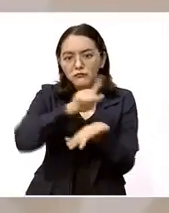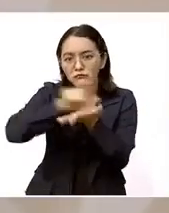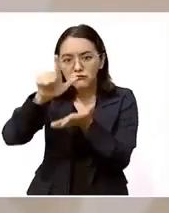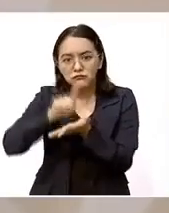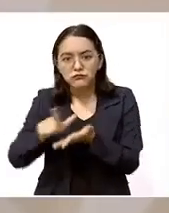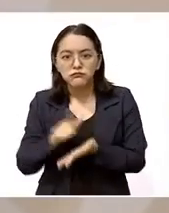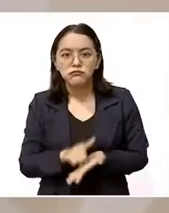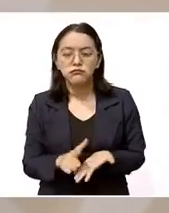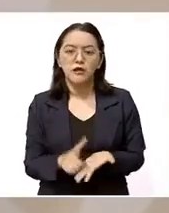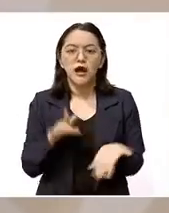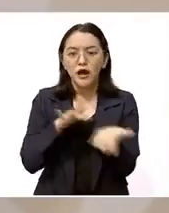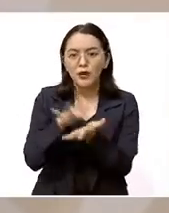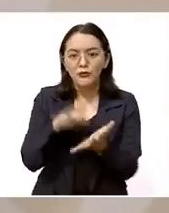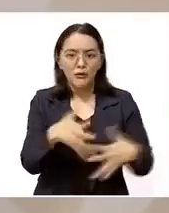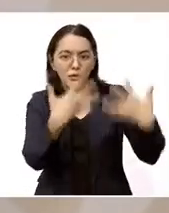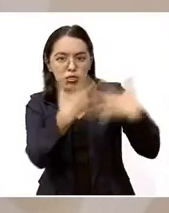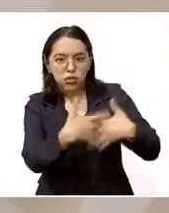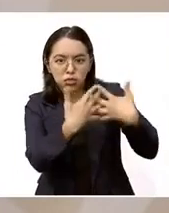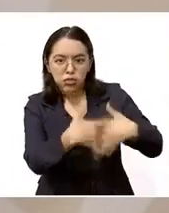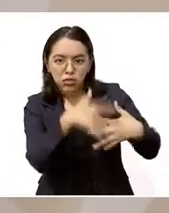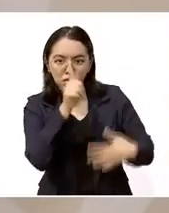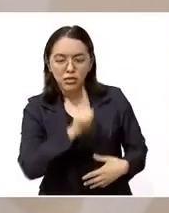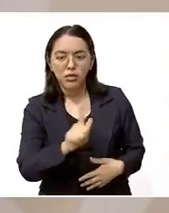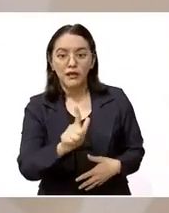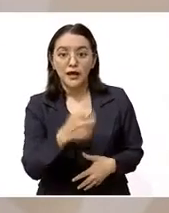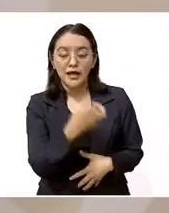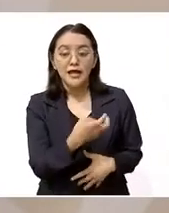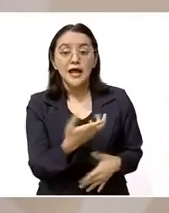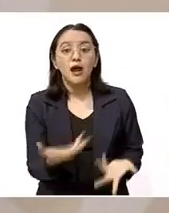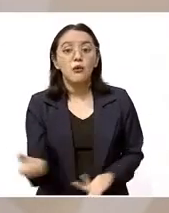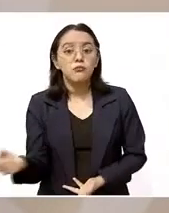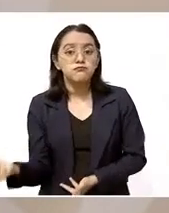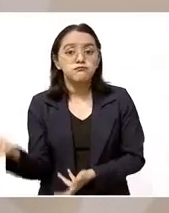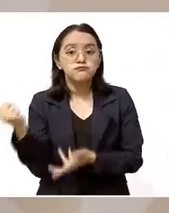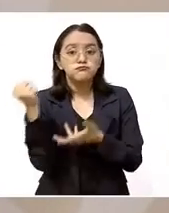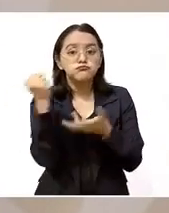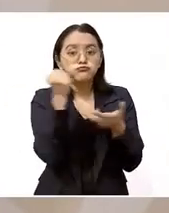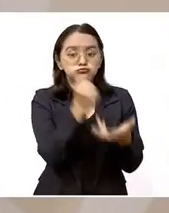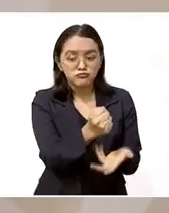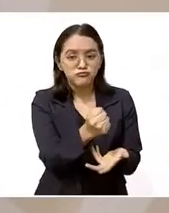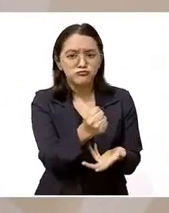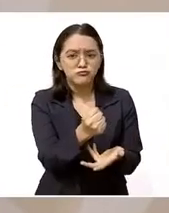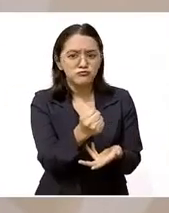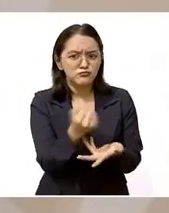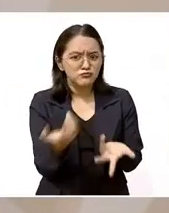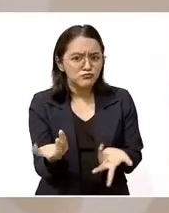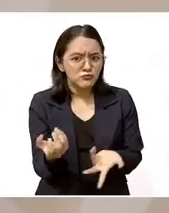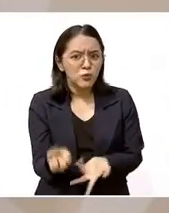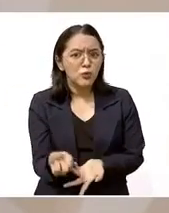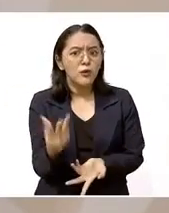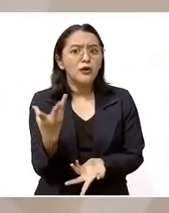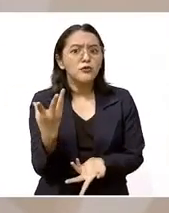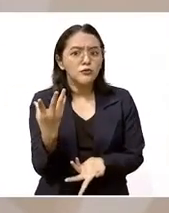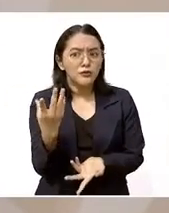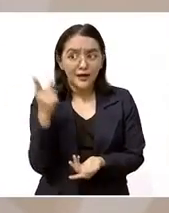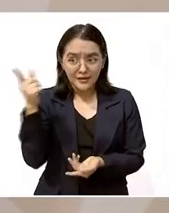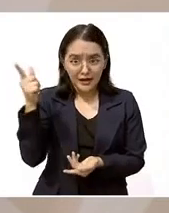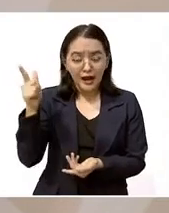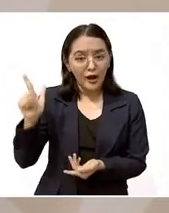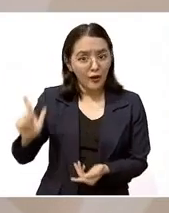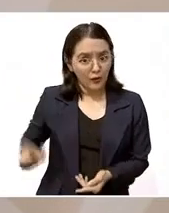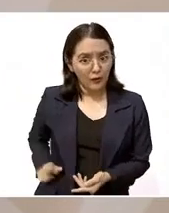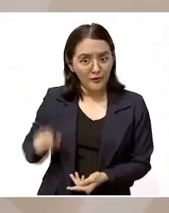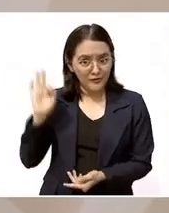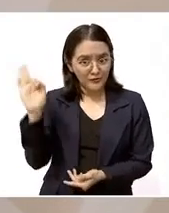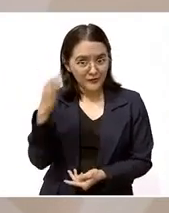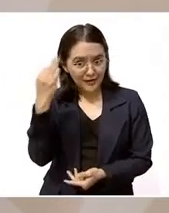apoyo para gastos en energía eléctrica, se destinarán del gobierno federal este año más de